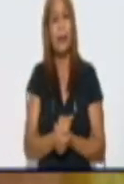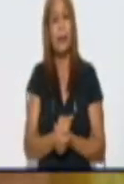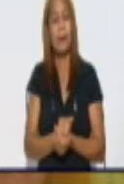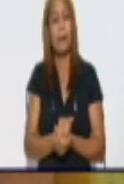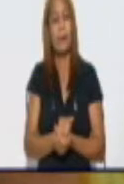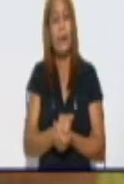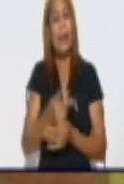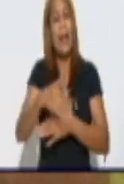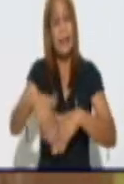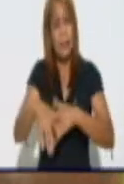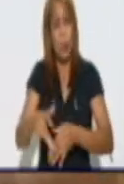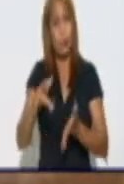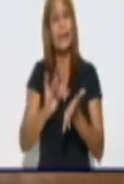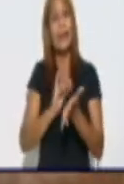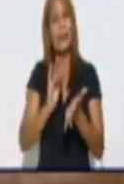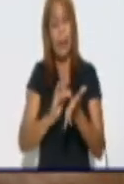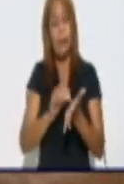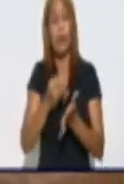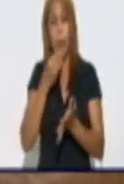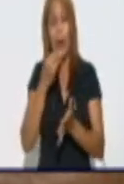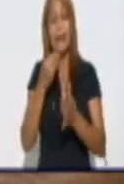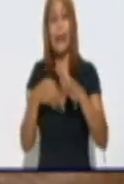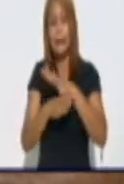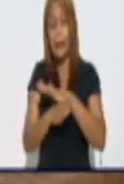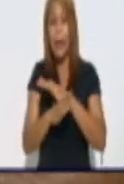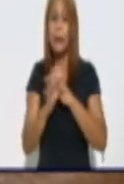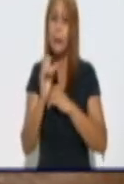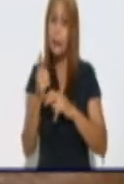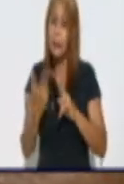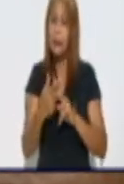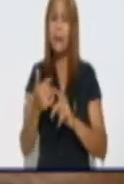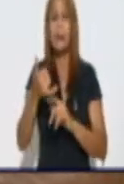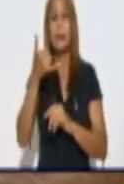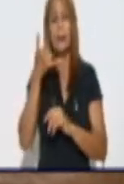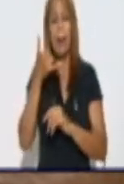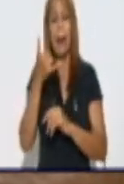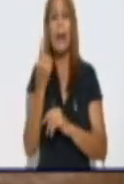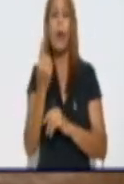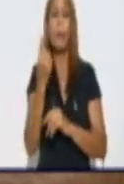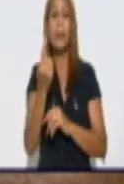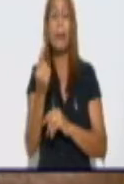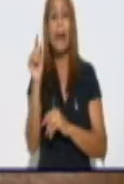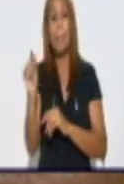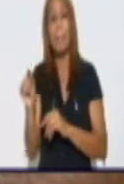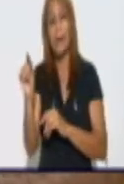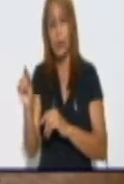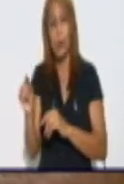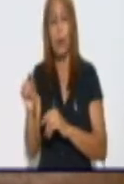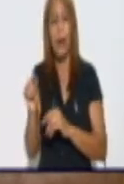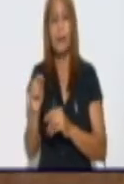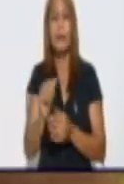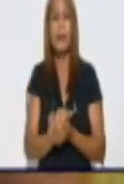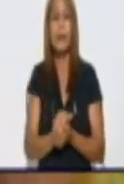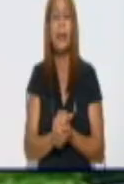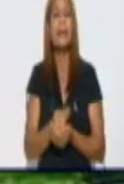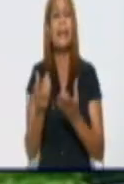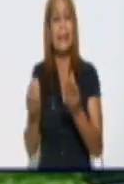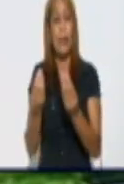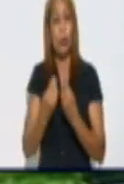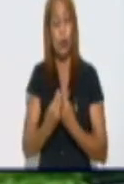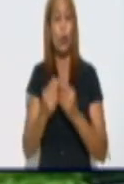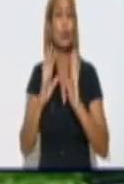eaagrm.enzona.net, por ahí pueden entrar los usuarios. Nosotros, los primeros usuarios que intentaron eso, se nos dio la problemática de